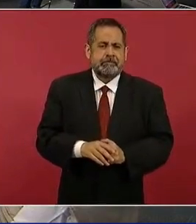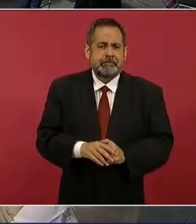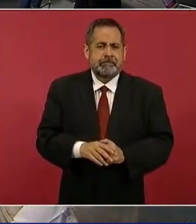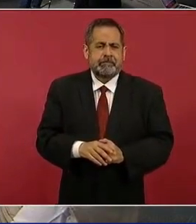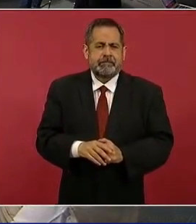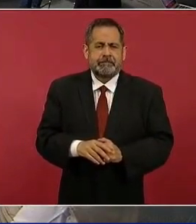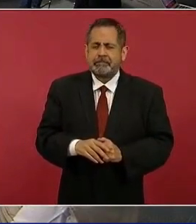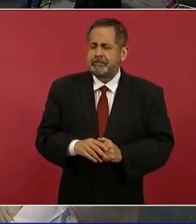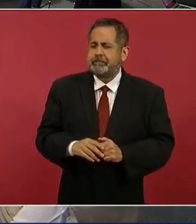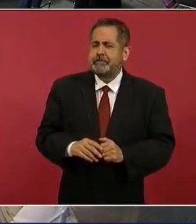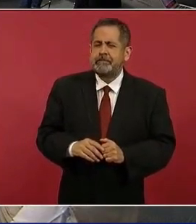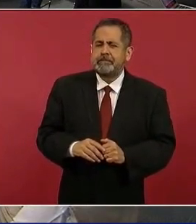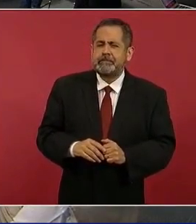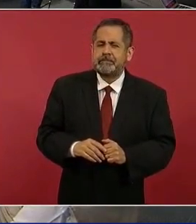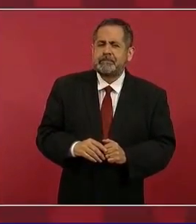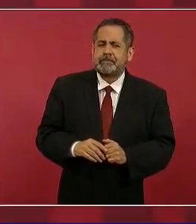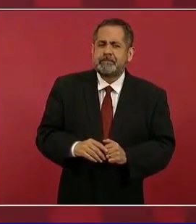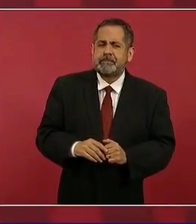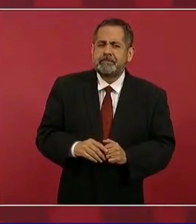Ébano,